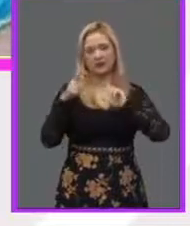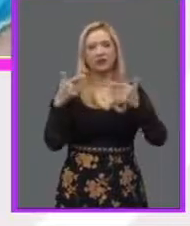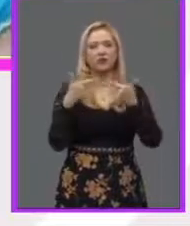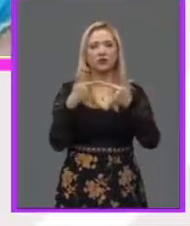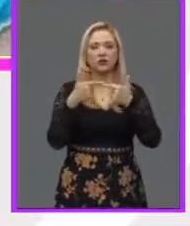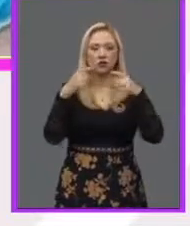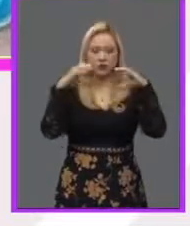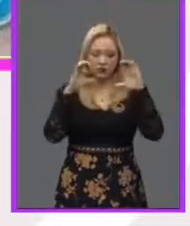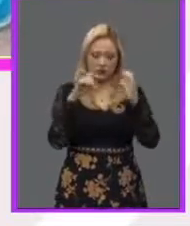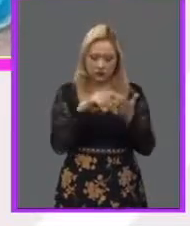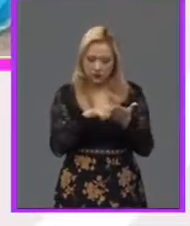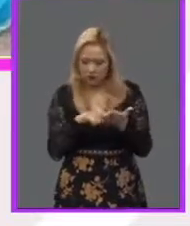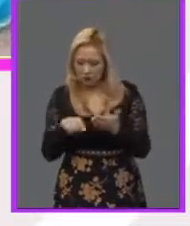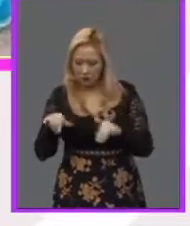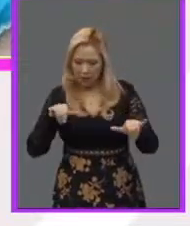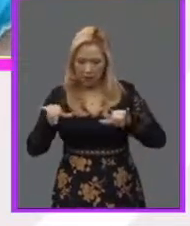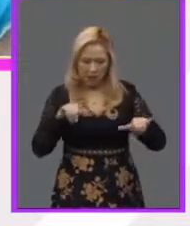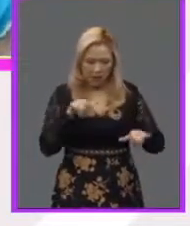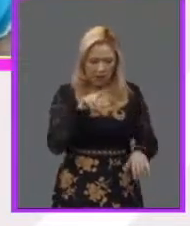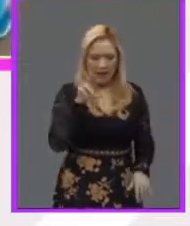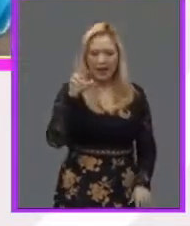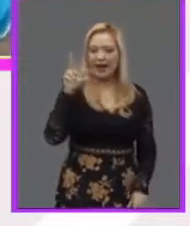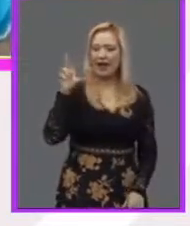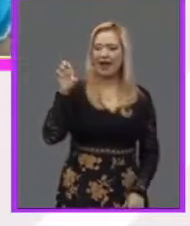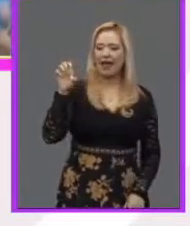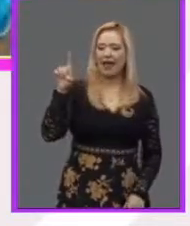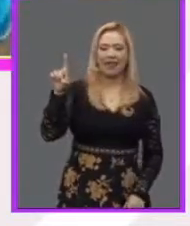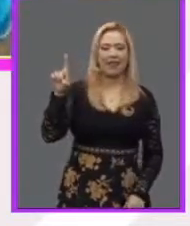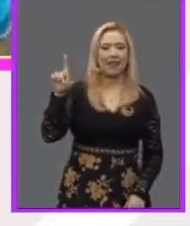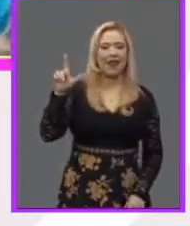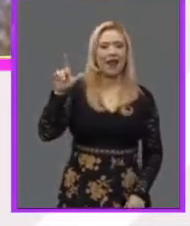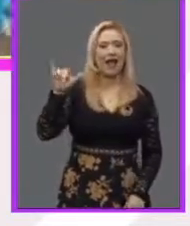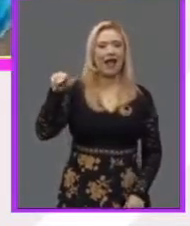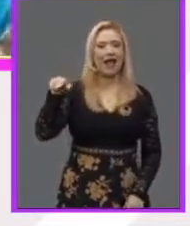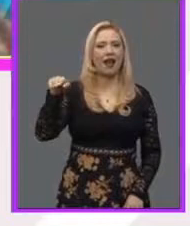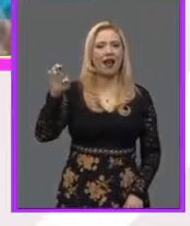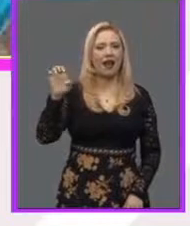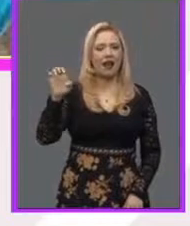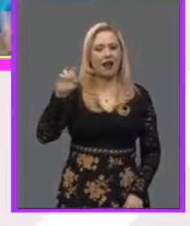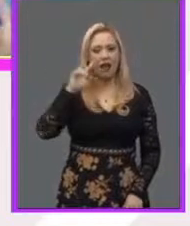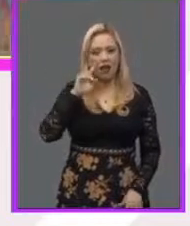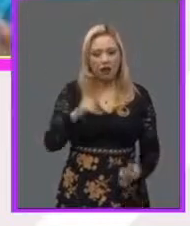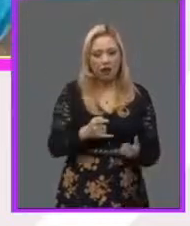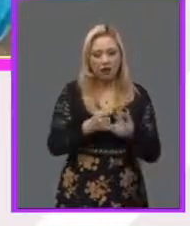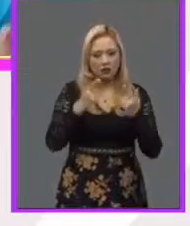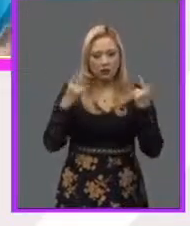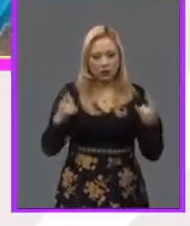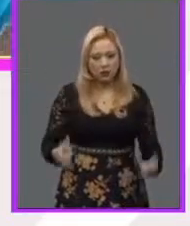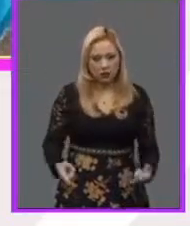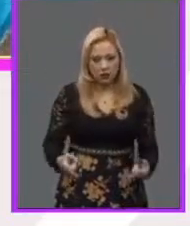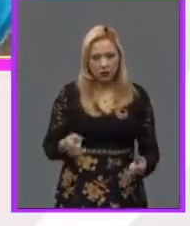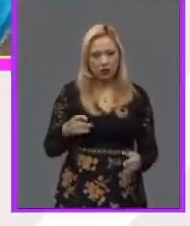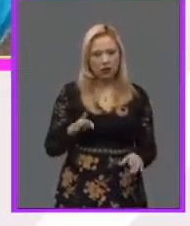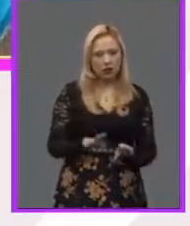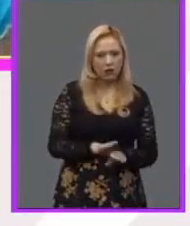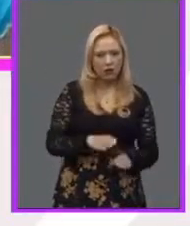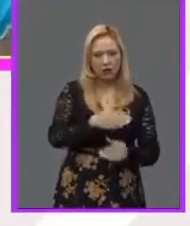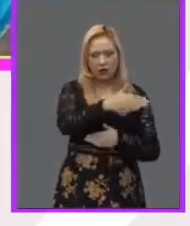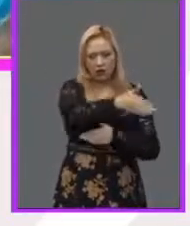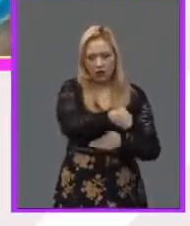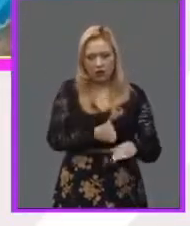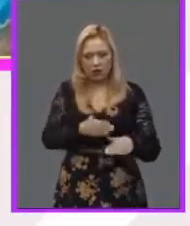google Estados Unidos redlining, mapas, y les van a salir, es algo muy visual que lo ves y la historia se cuenta casi